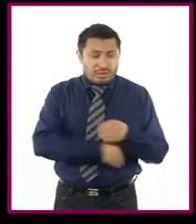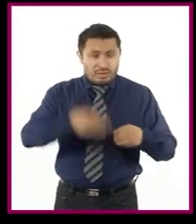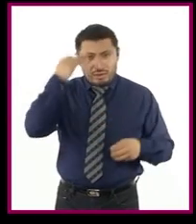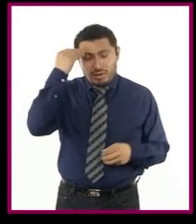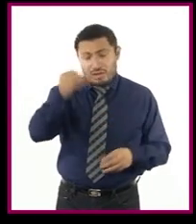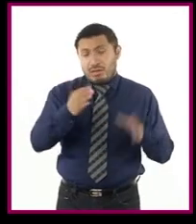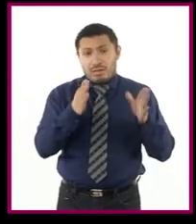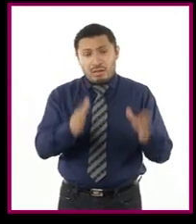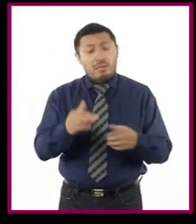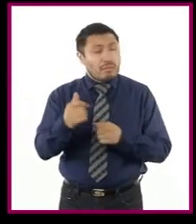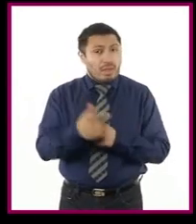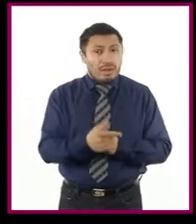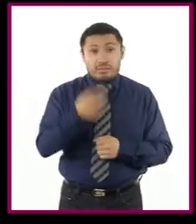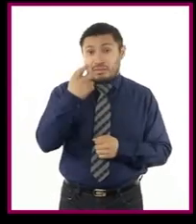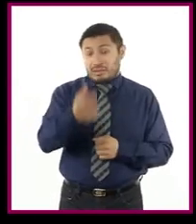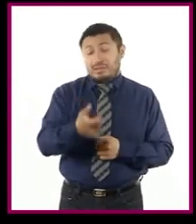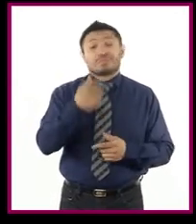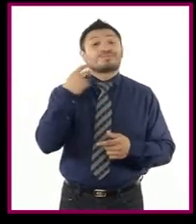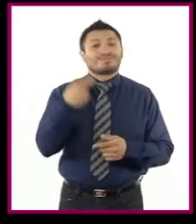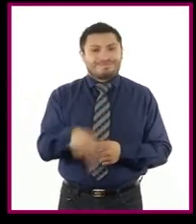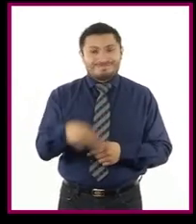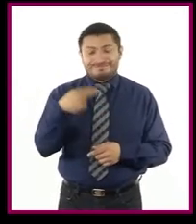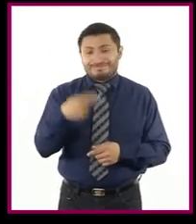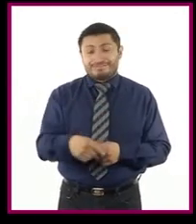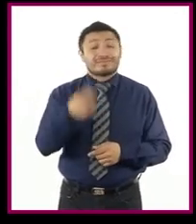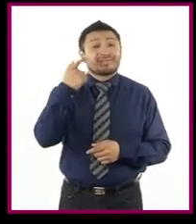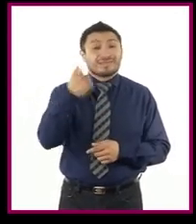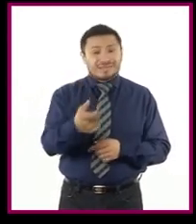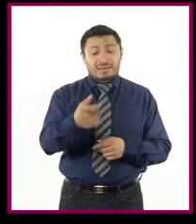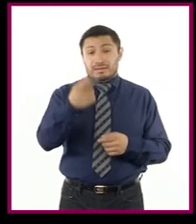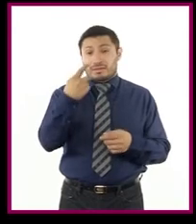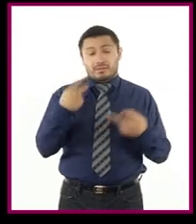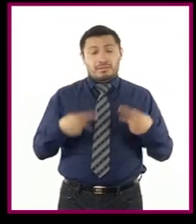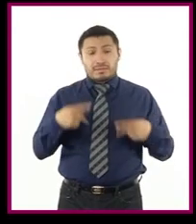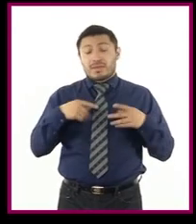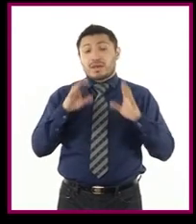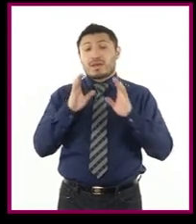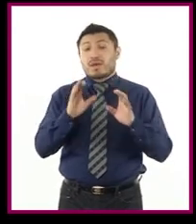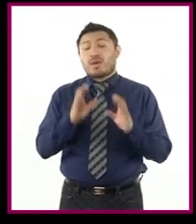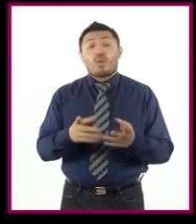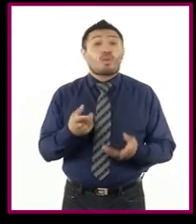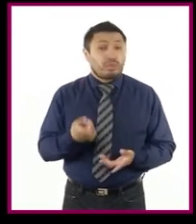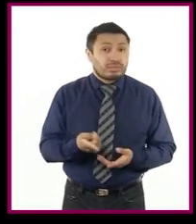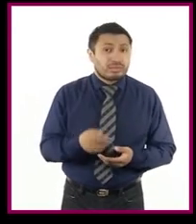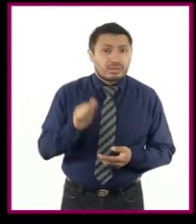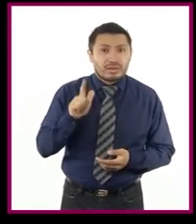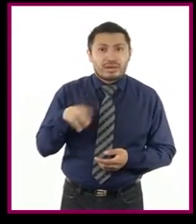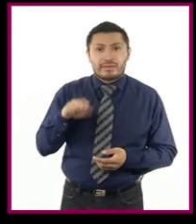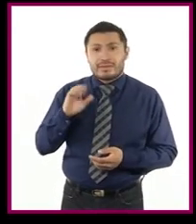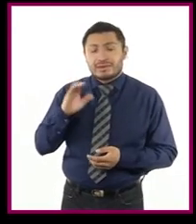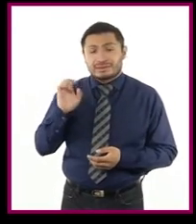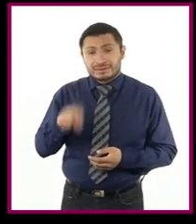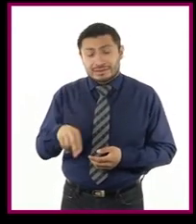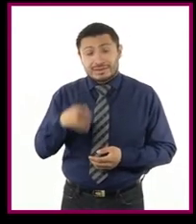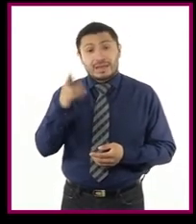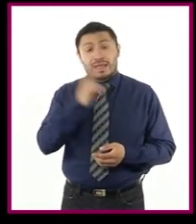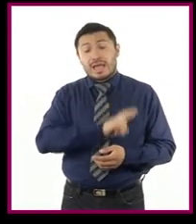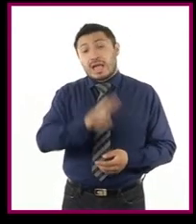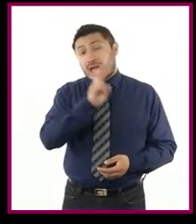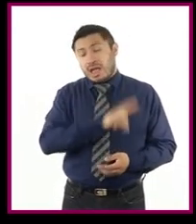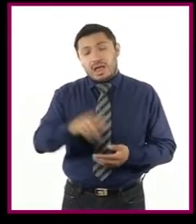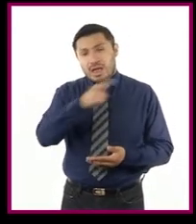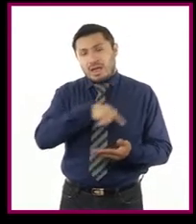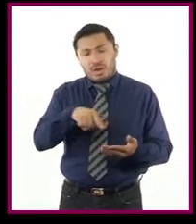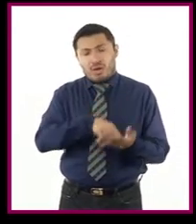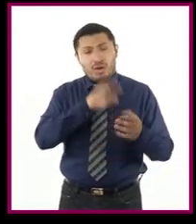lo cual implica un costo de la persona que cuida el almacén y la renta del local donde se